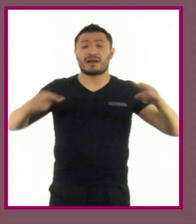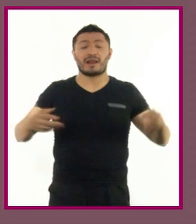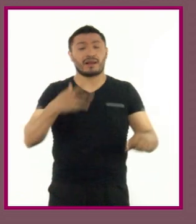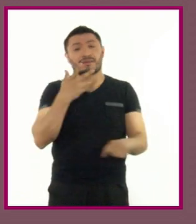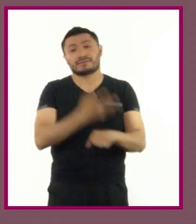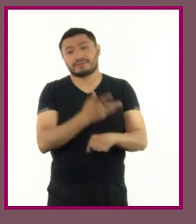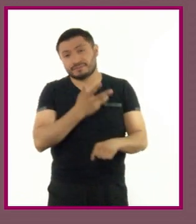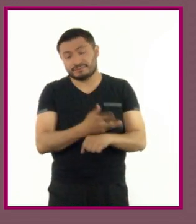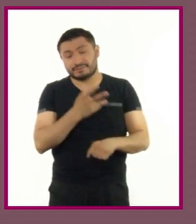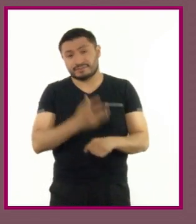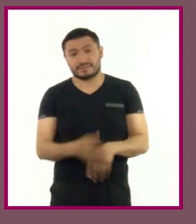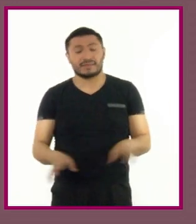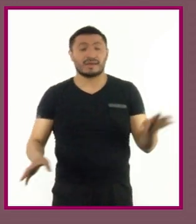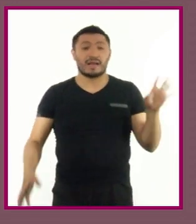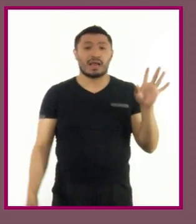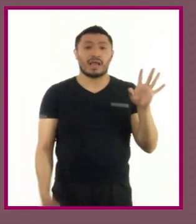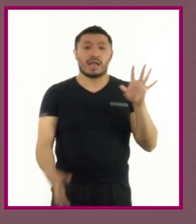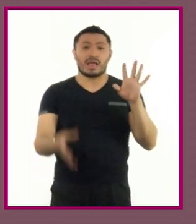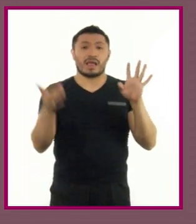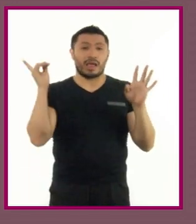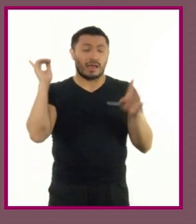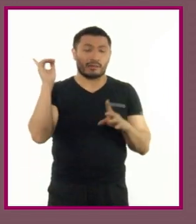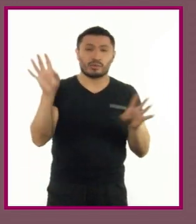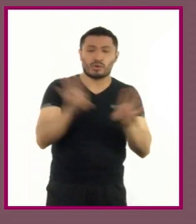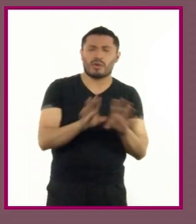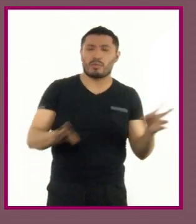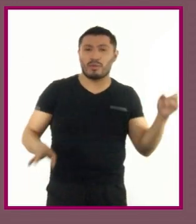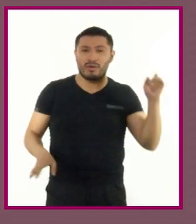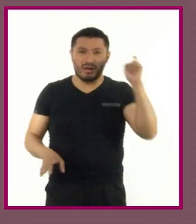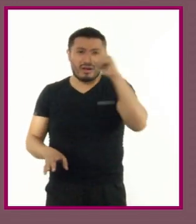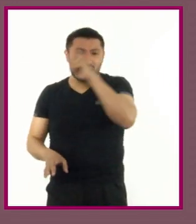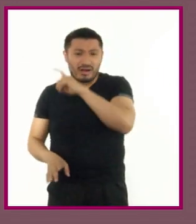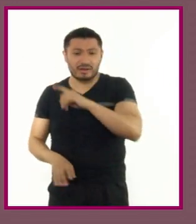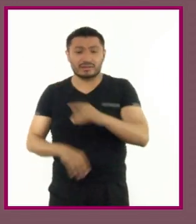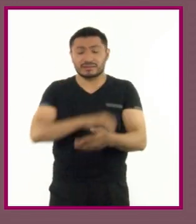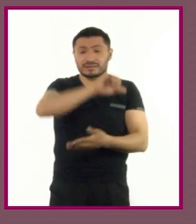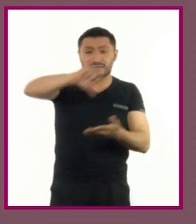Estados Unidos se hizo bastante compleja. El centro es este: